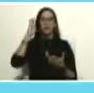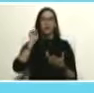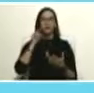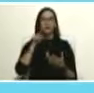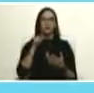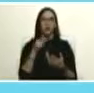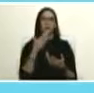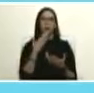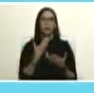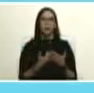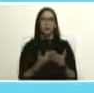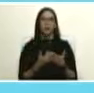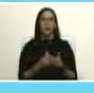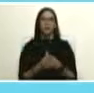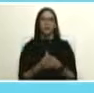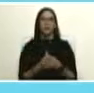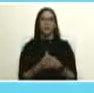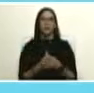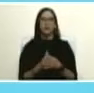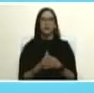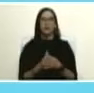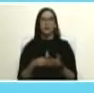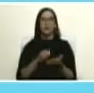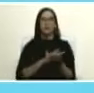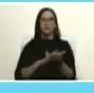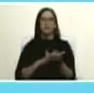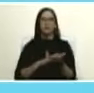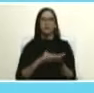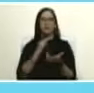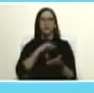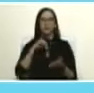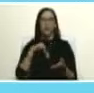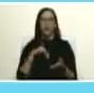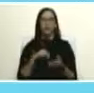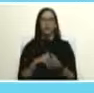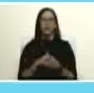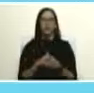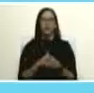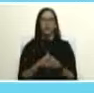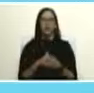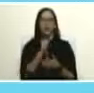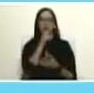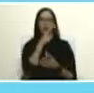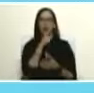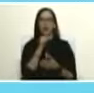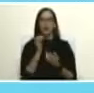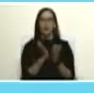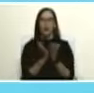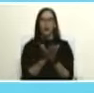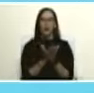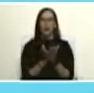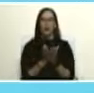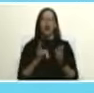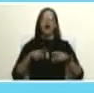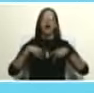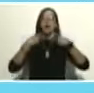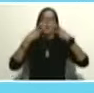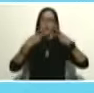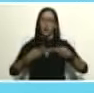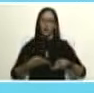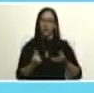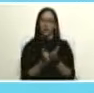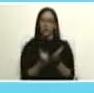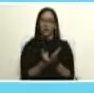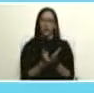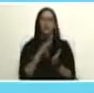por permitirnos recuperar nuestra vieja escuela, ya lo que hoy es otra nueva escuela, de la